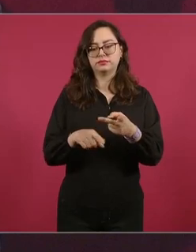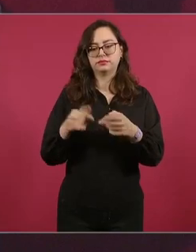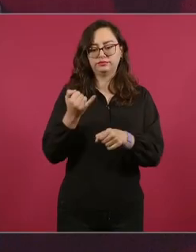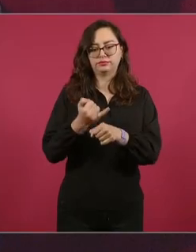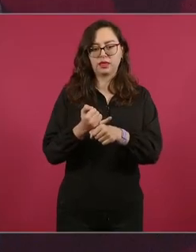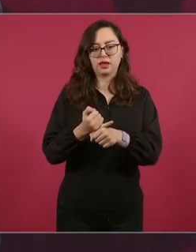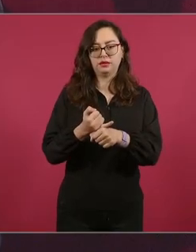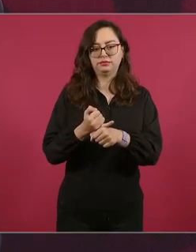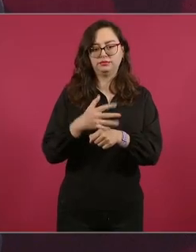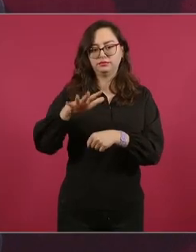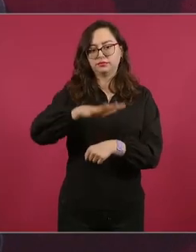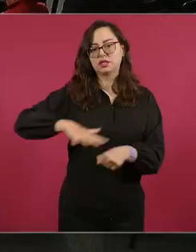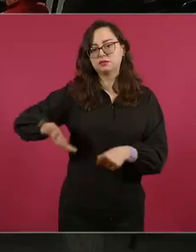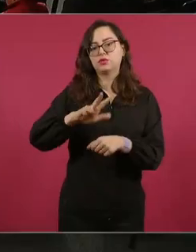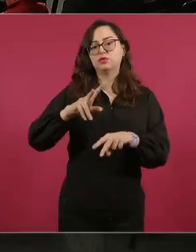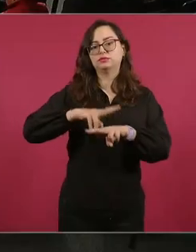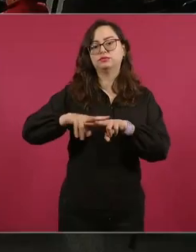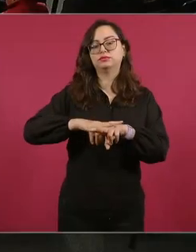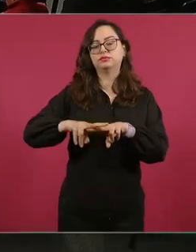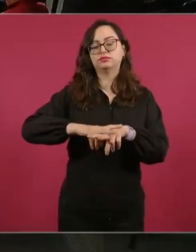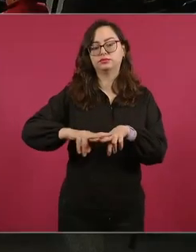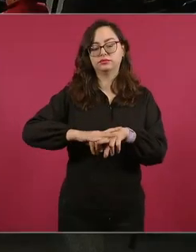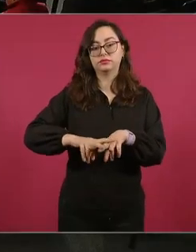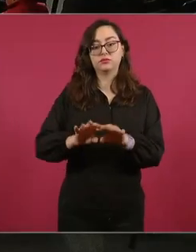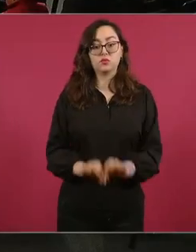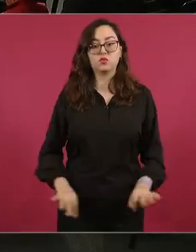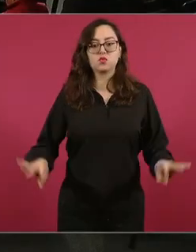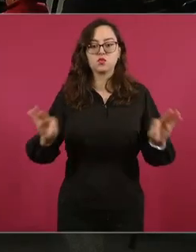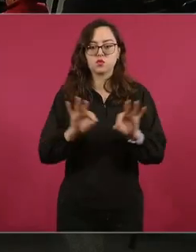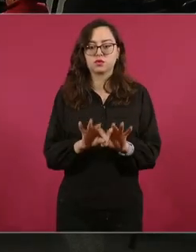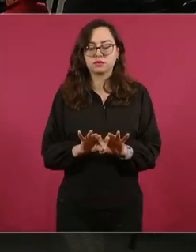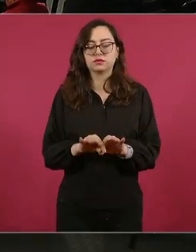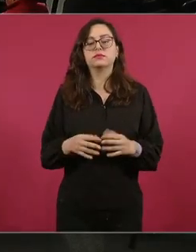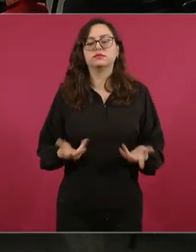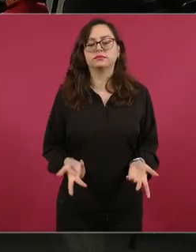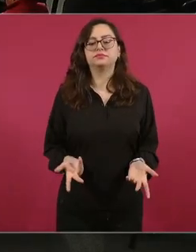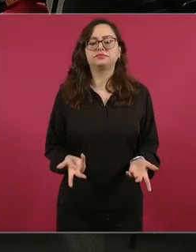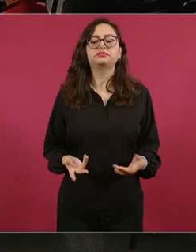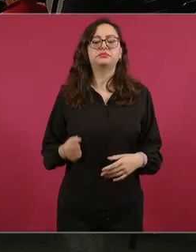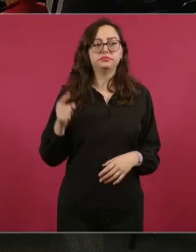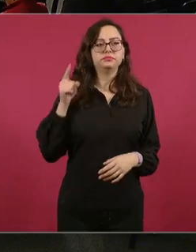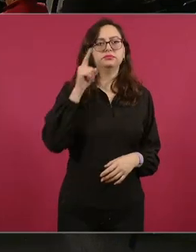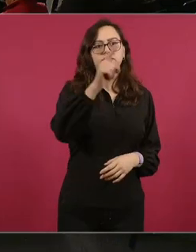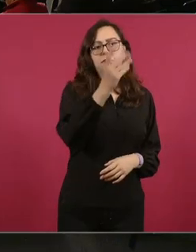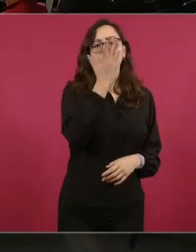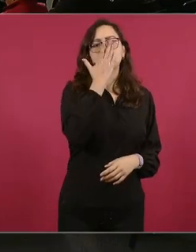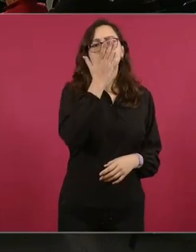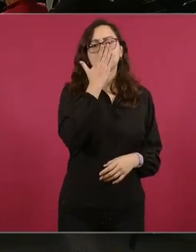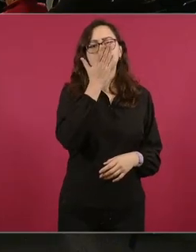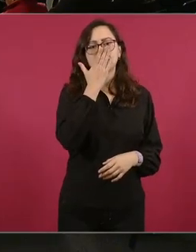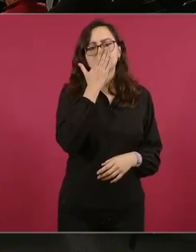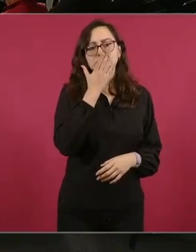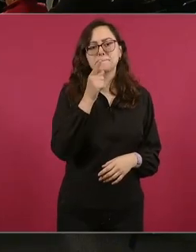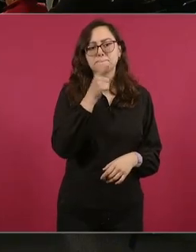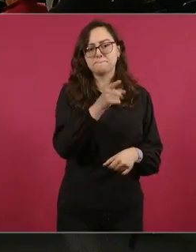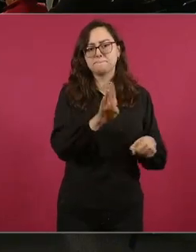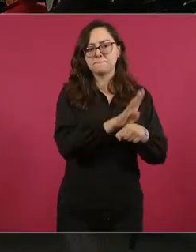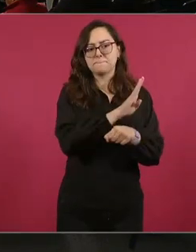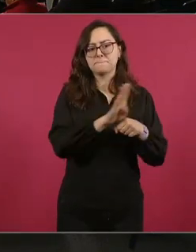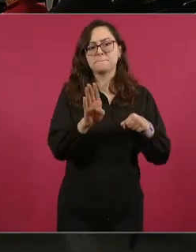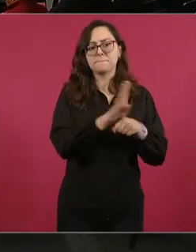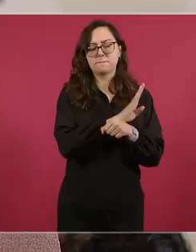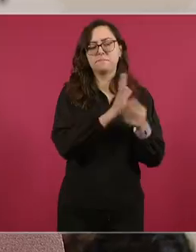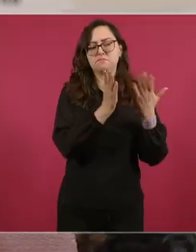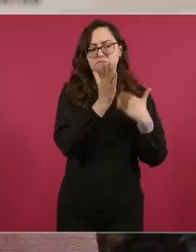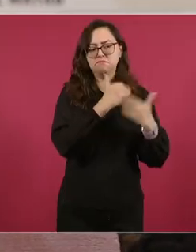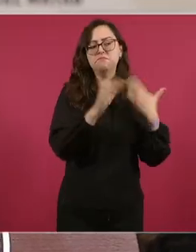transísmico. Sí, la importancia del transísmico. Entonces, Sonora tiene muchas posibilidades. Nosotros tenemos